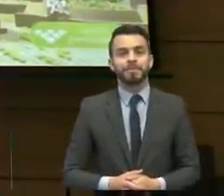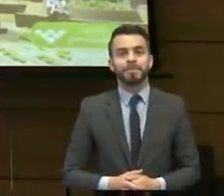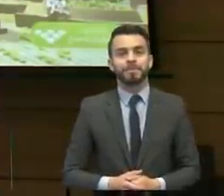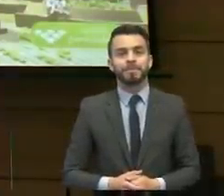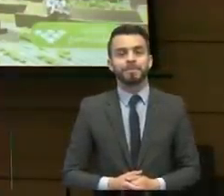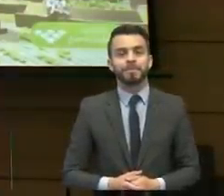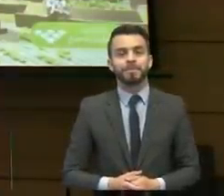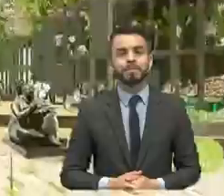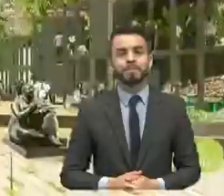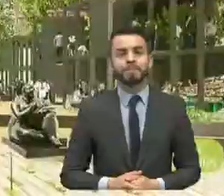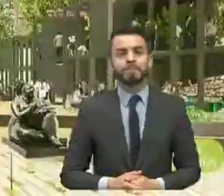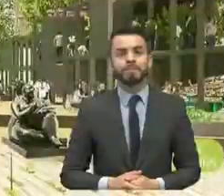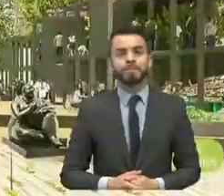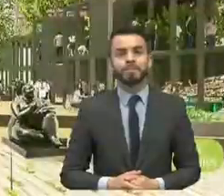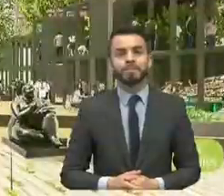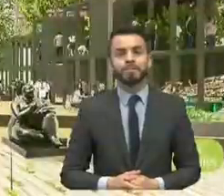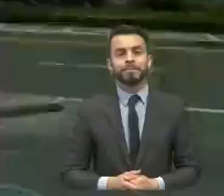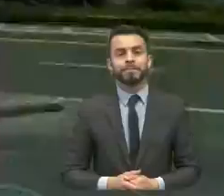Ahora bien,